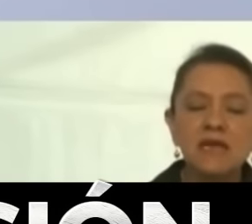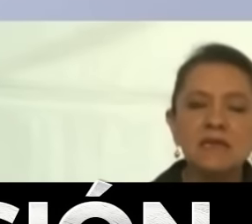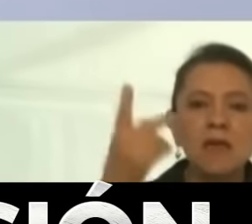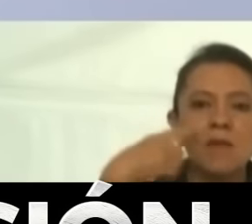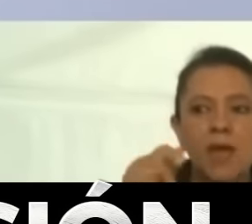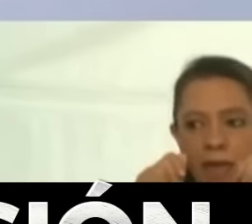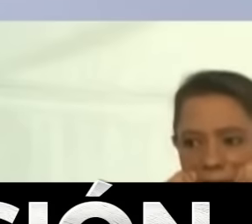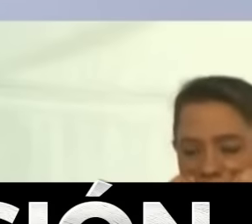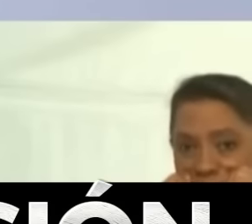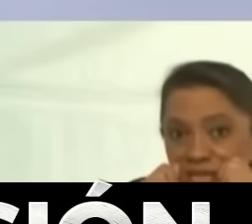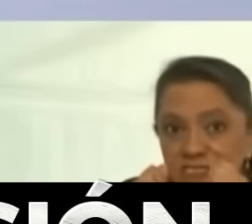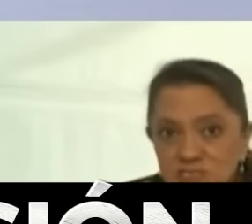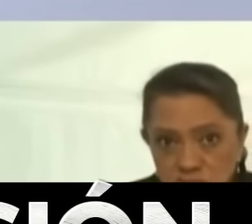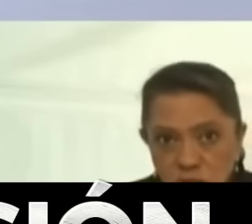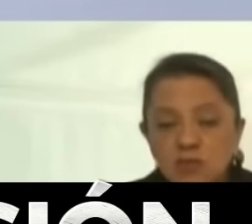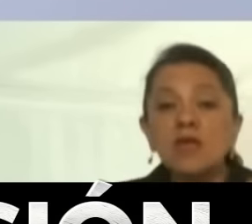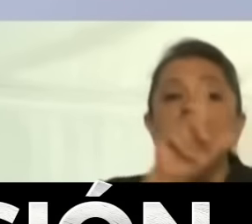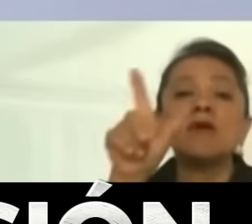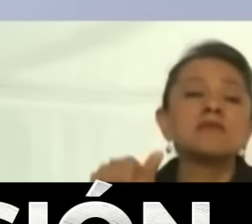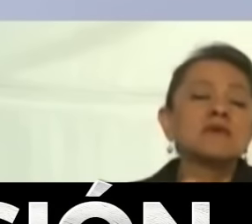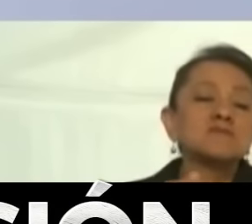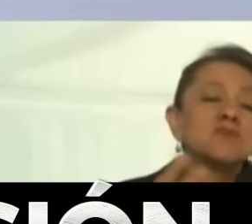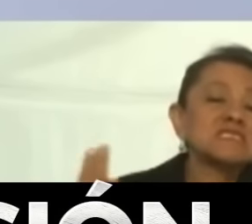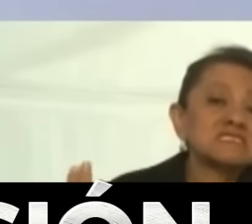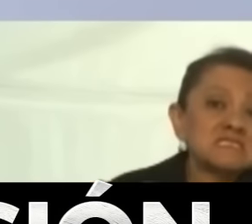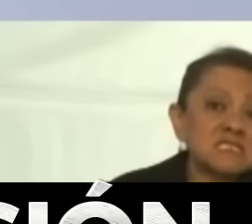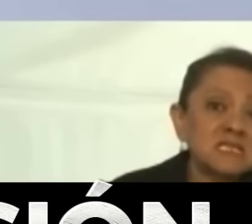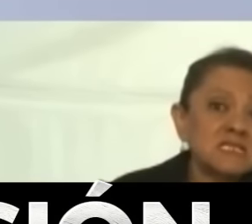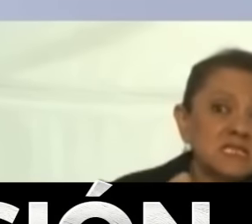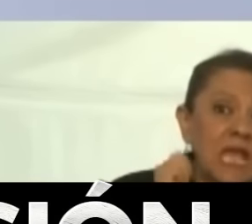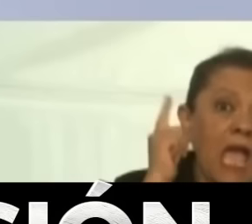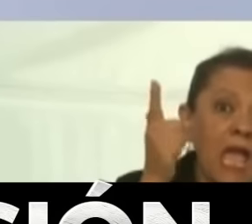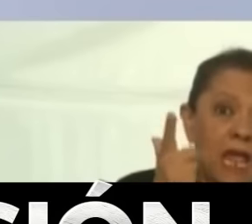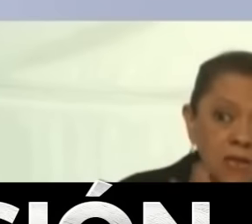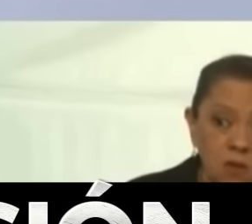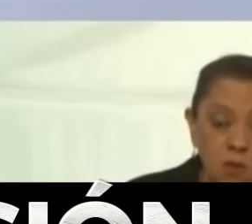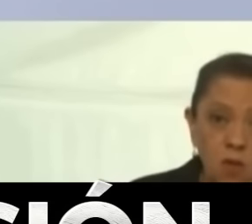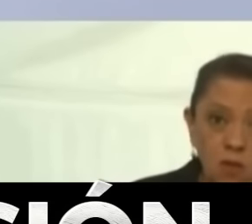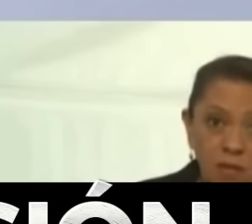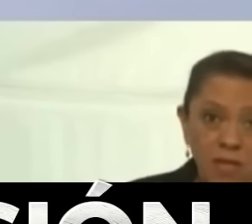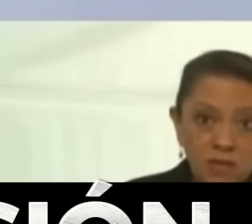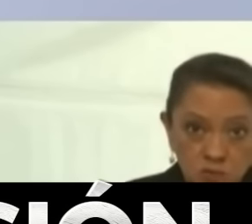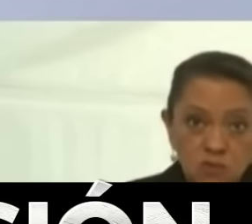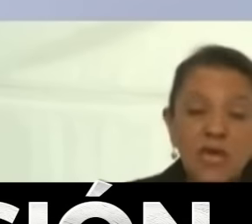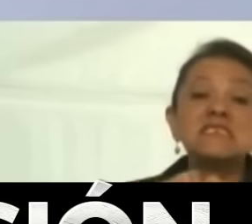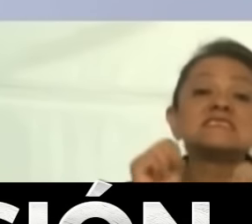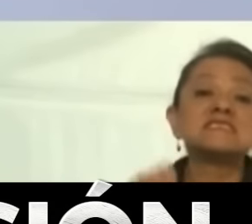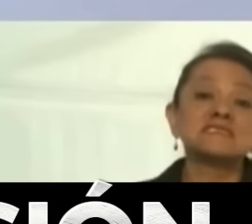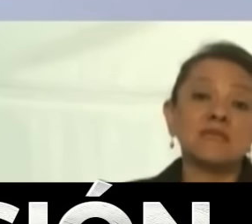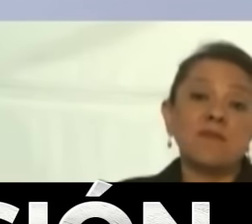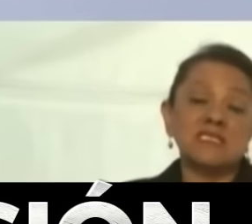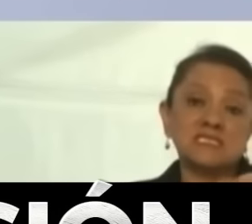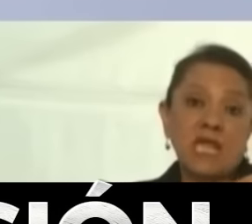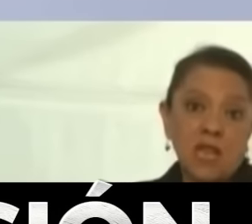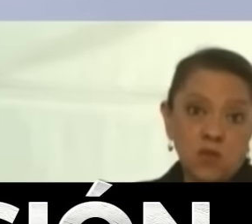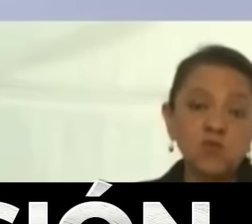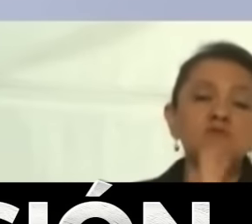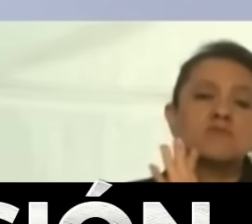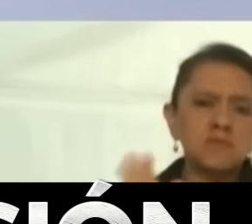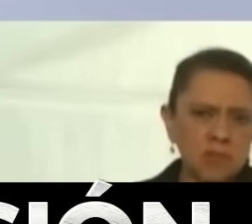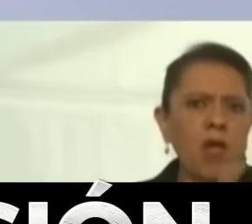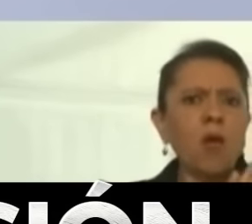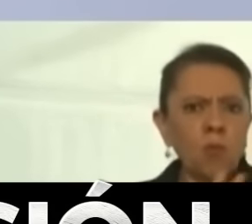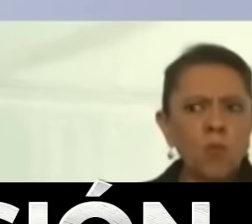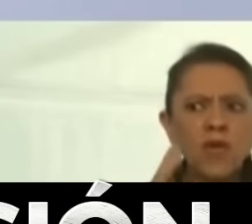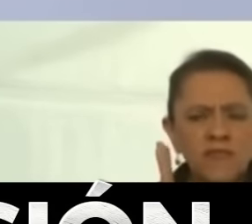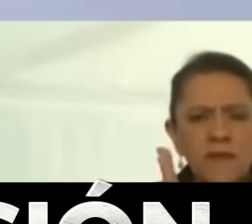de una intervención mayor, el sistema de salud estará para brindarles este derecho en materia de salud.